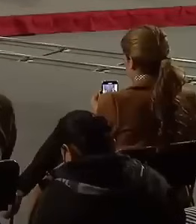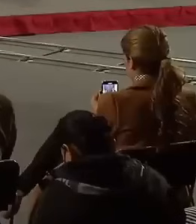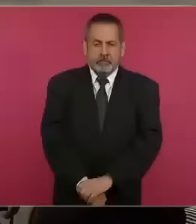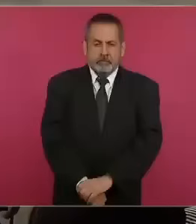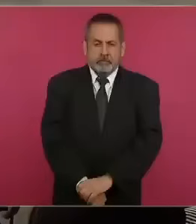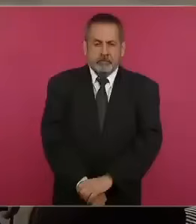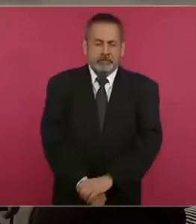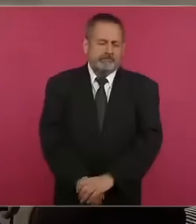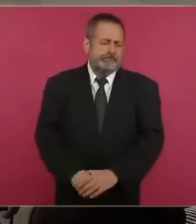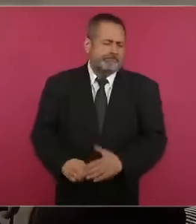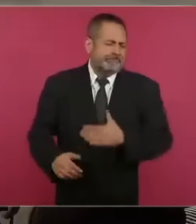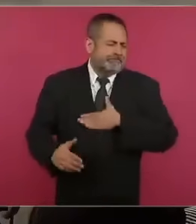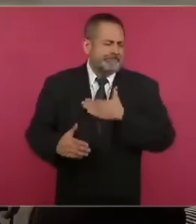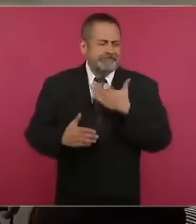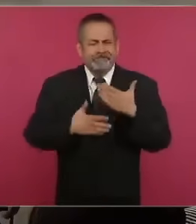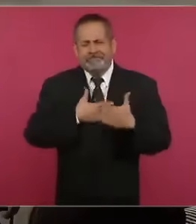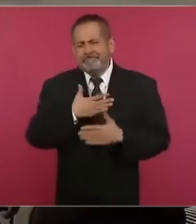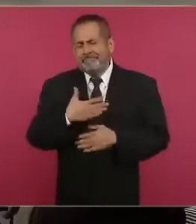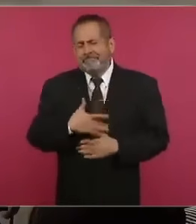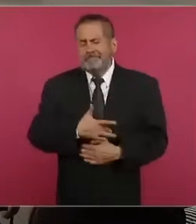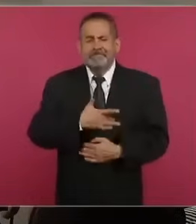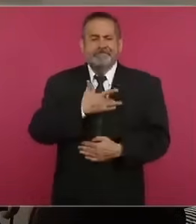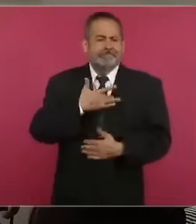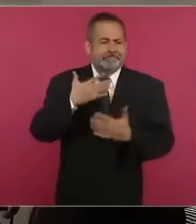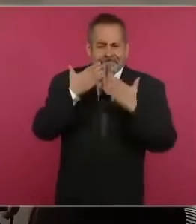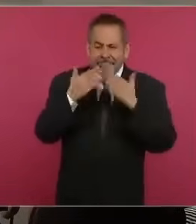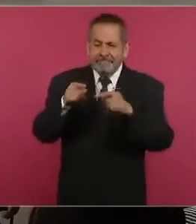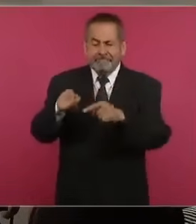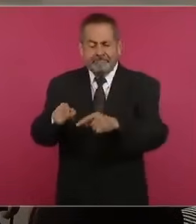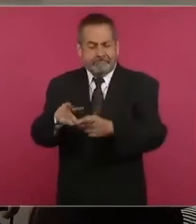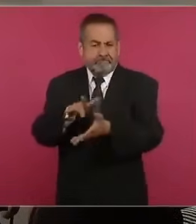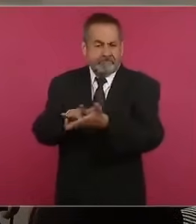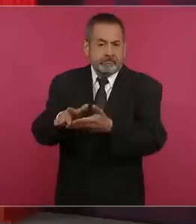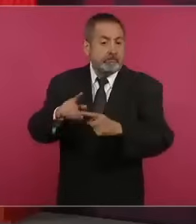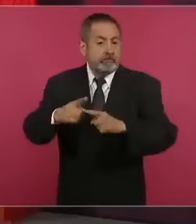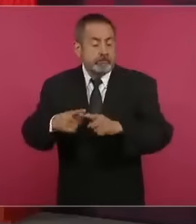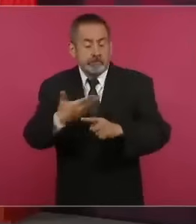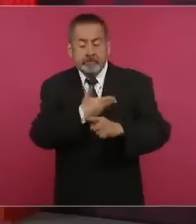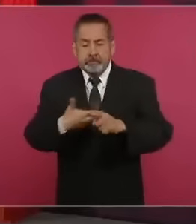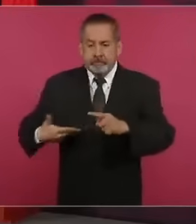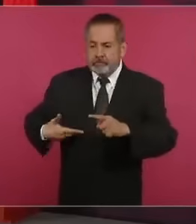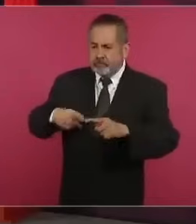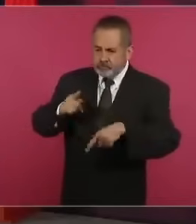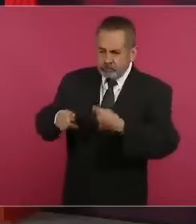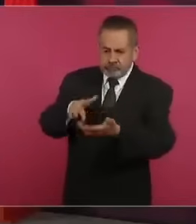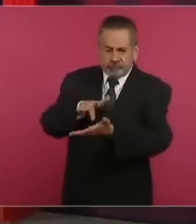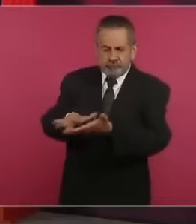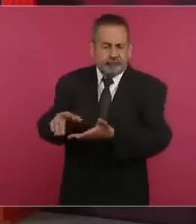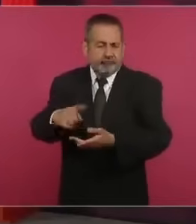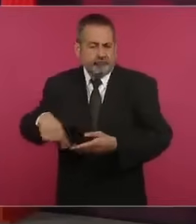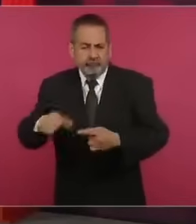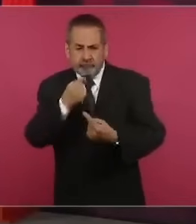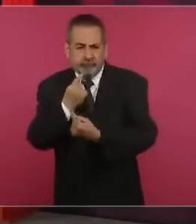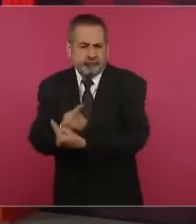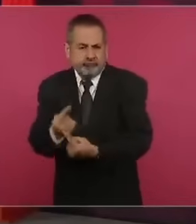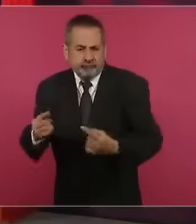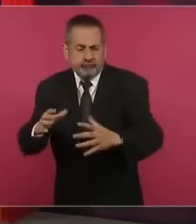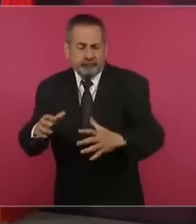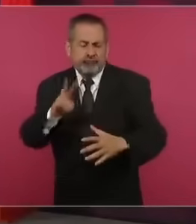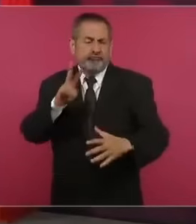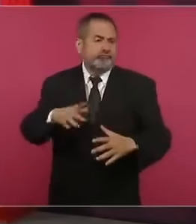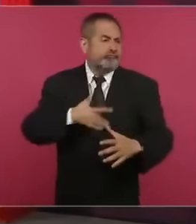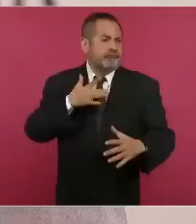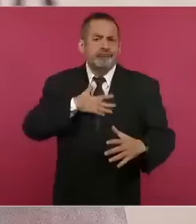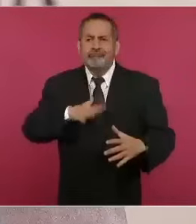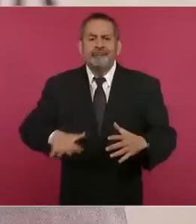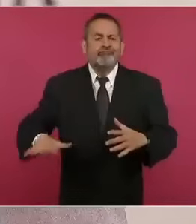especial alegría y gratitud por este apoyo que el presidente ha dispuesto a favor de los niños y también gratitud para todo